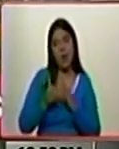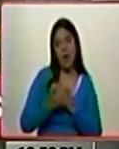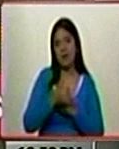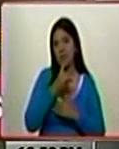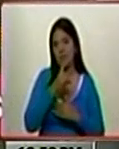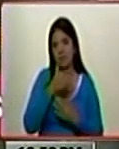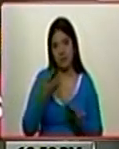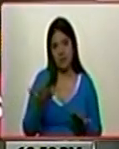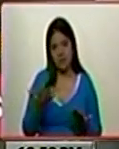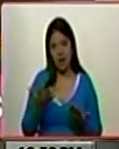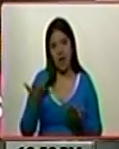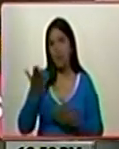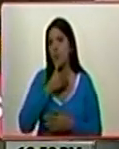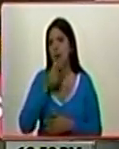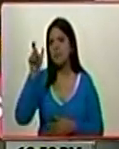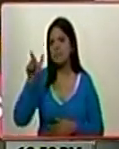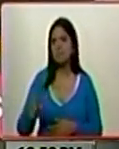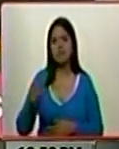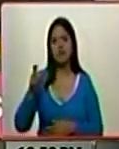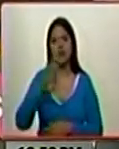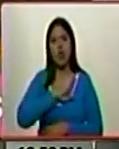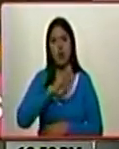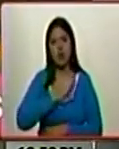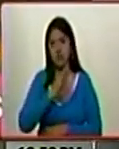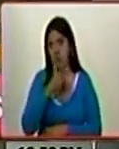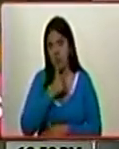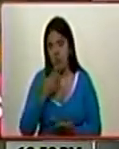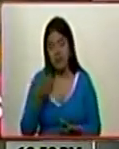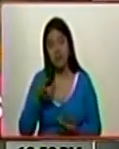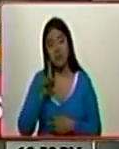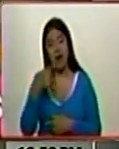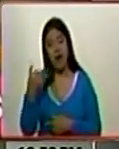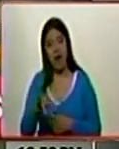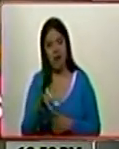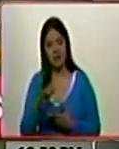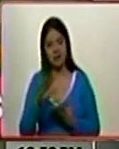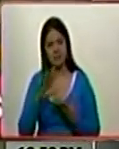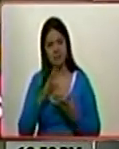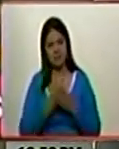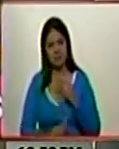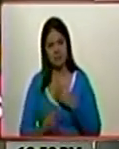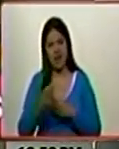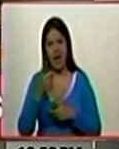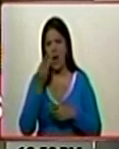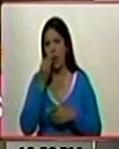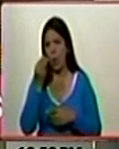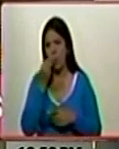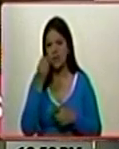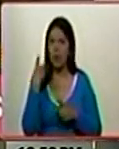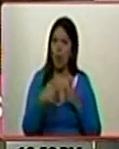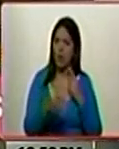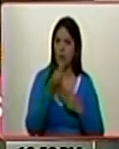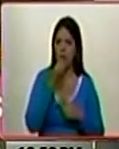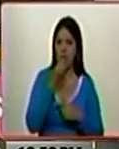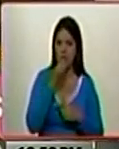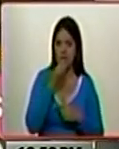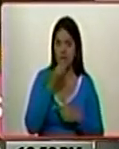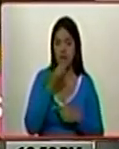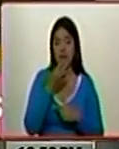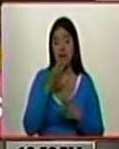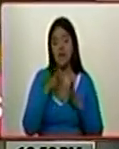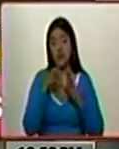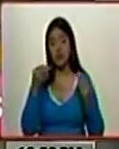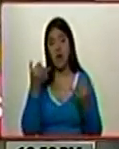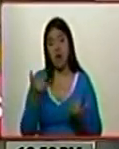presencia de los dueños del depósito, también hay una mezcla de un tipo de rubro con otro tipo de rubro, y estos rubros que son